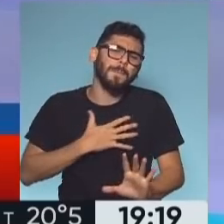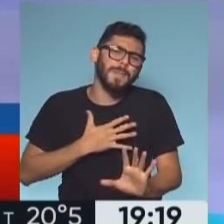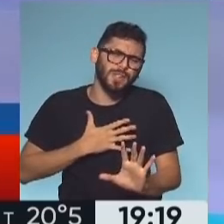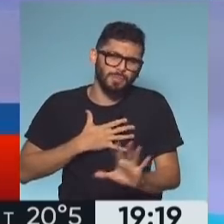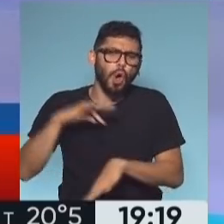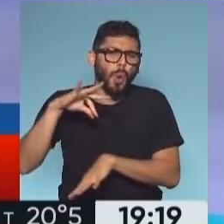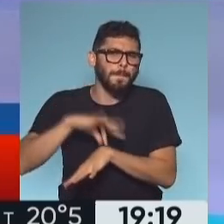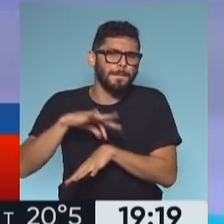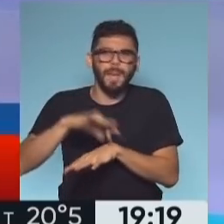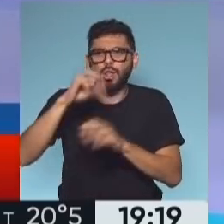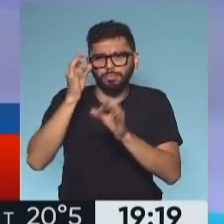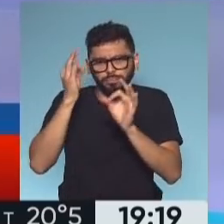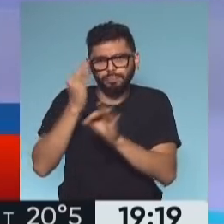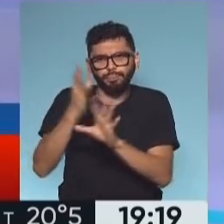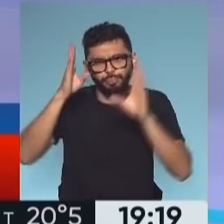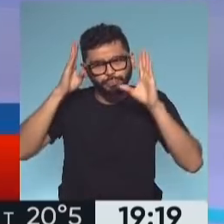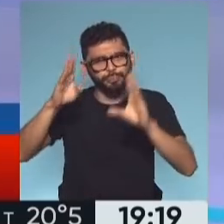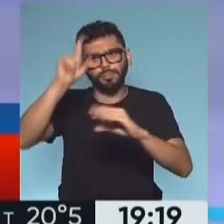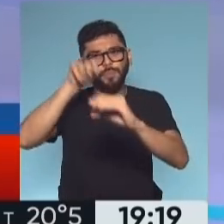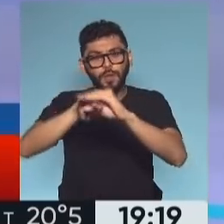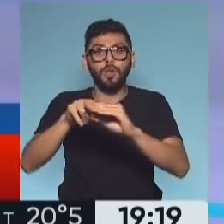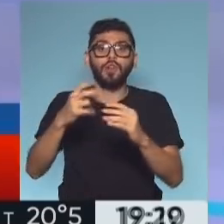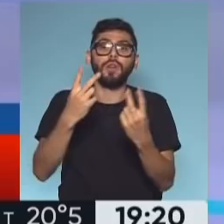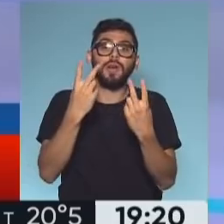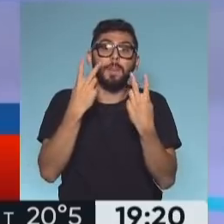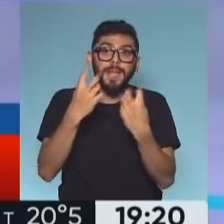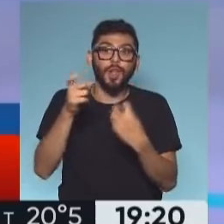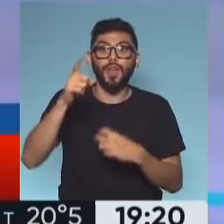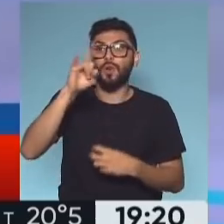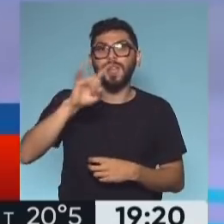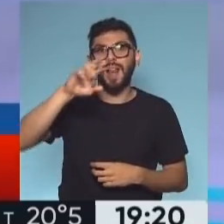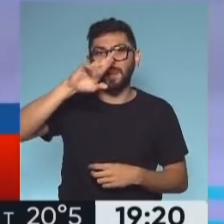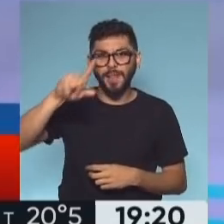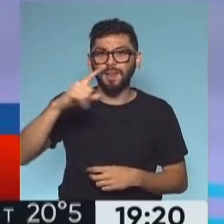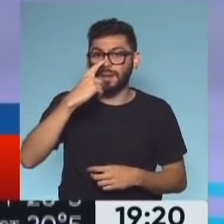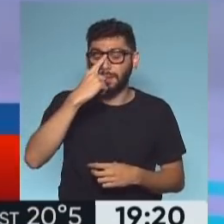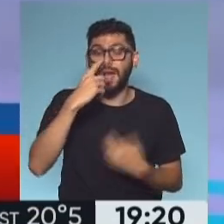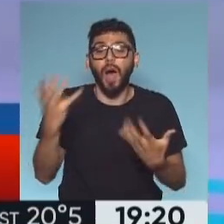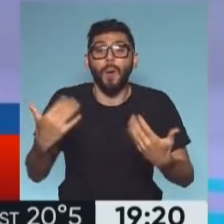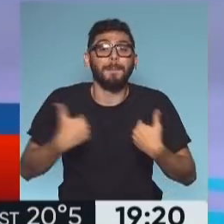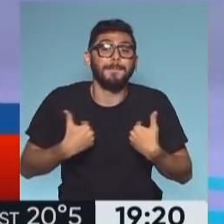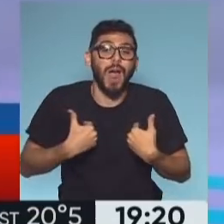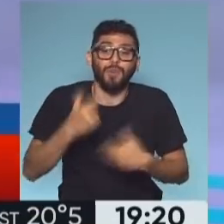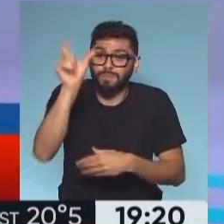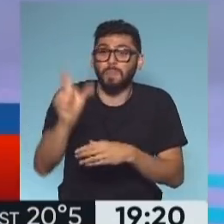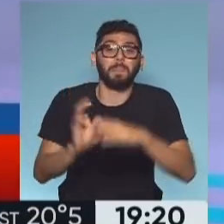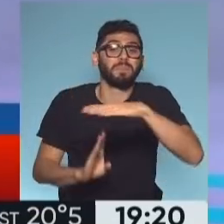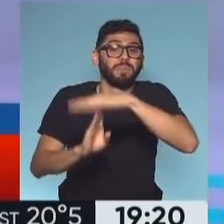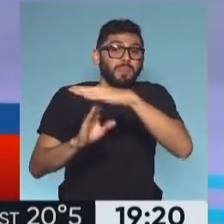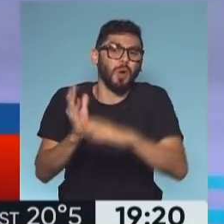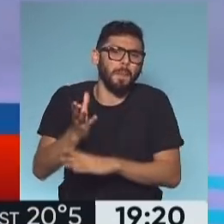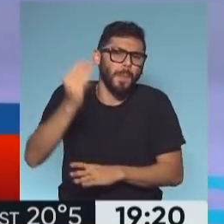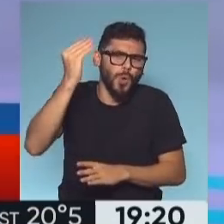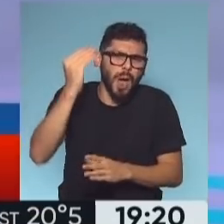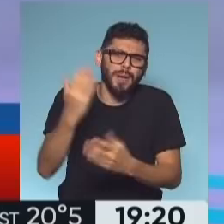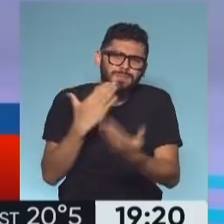médico intensivista y profesor e investigador de la Universidad Nacional de La Plata. Bueno, para nosotros es un referente porque lo hemos escuchado